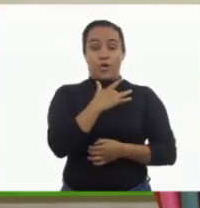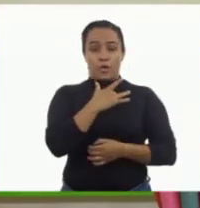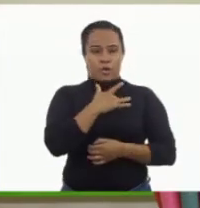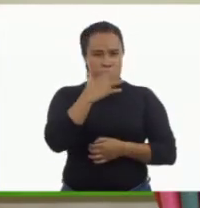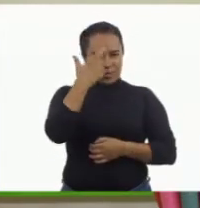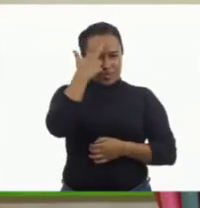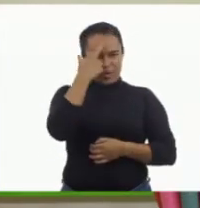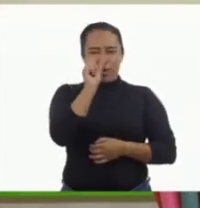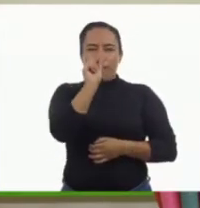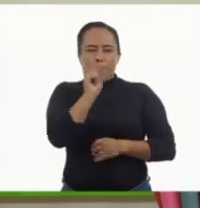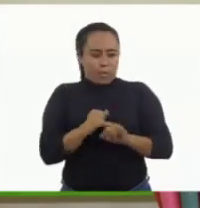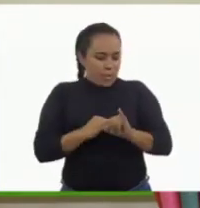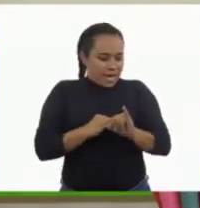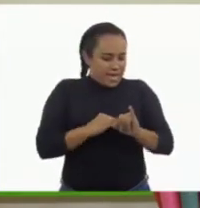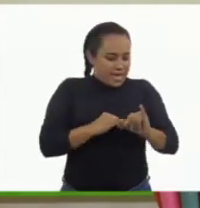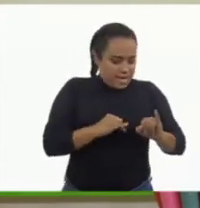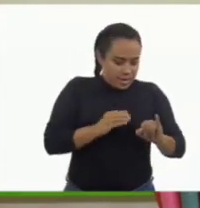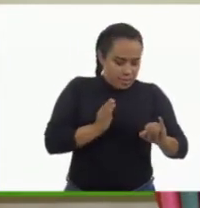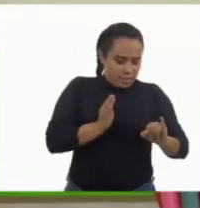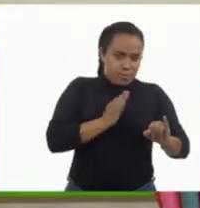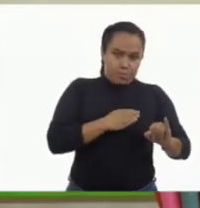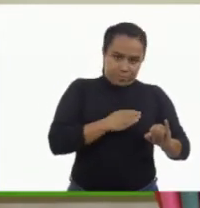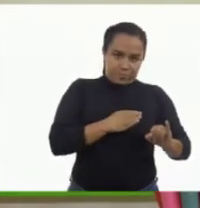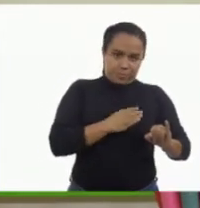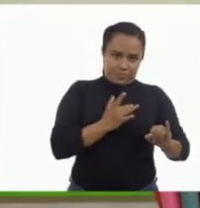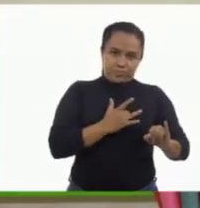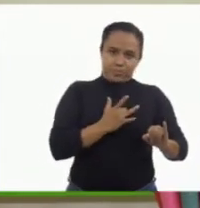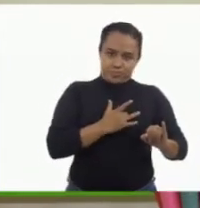poquito hacia la izquierda. Aquí.